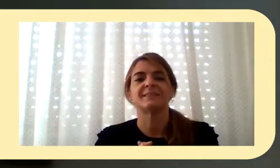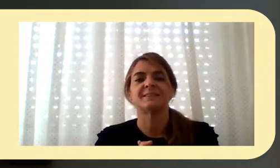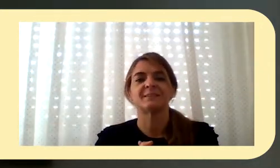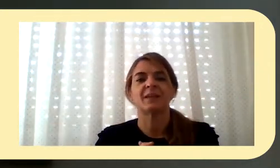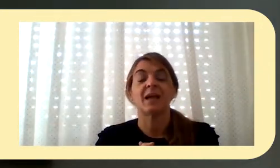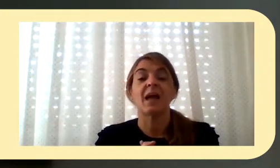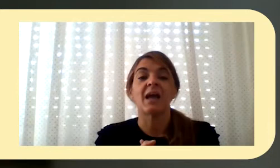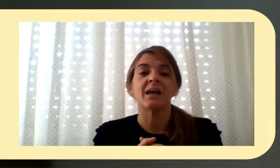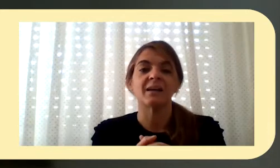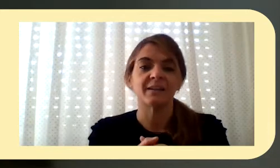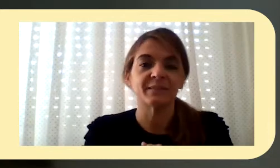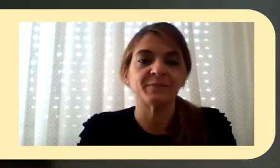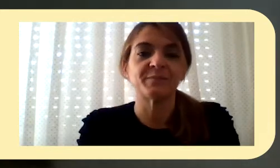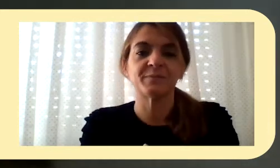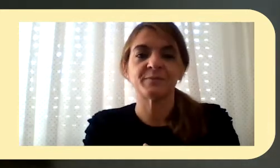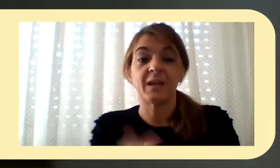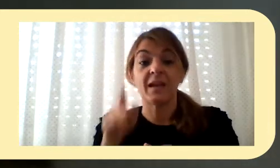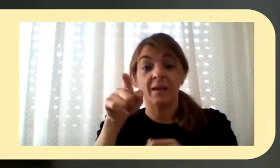Nos va a hablar de cómo